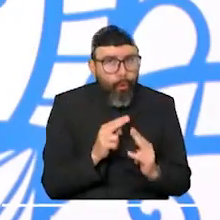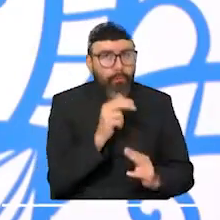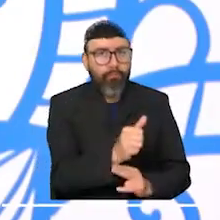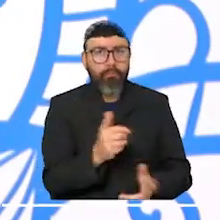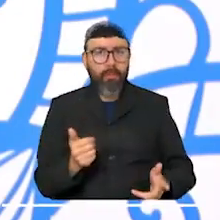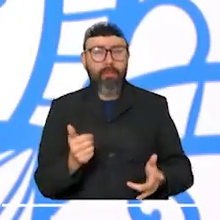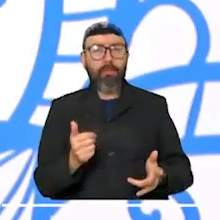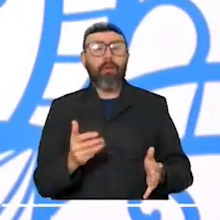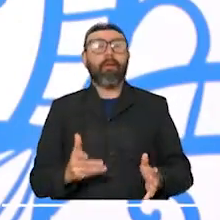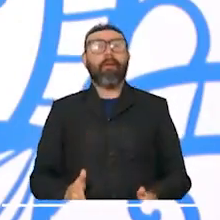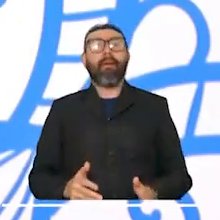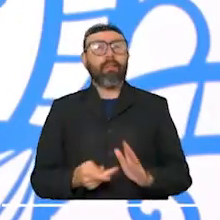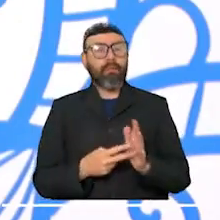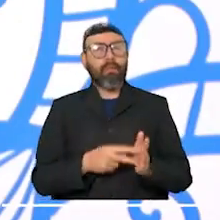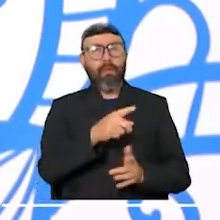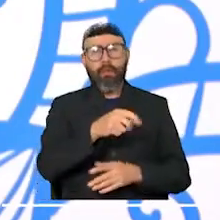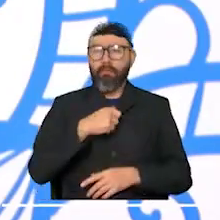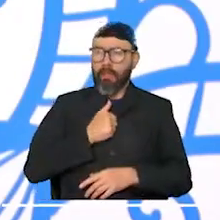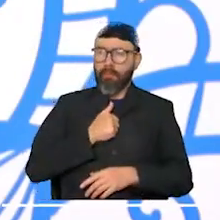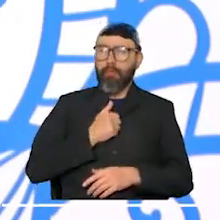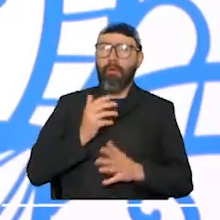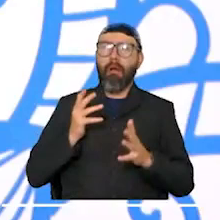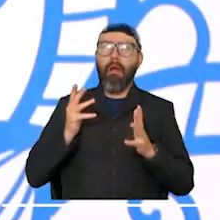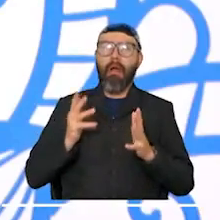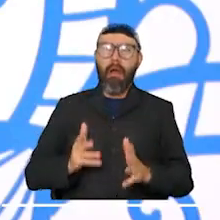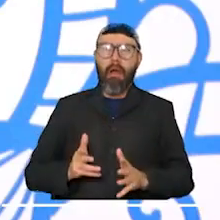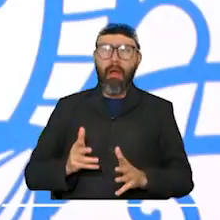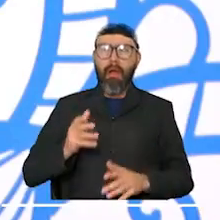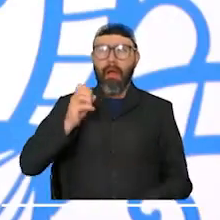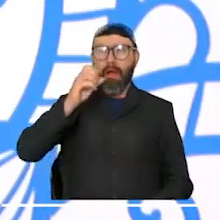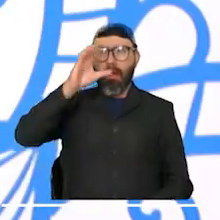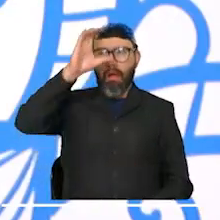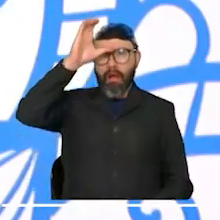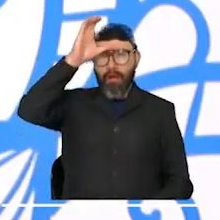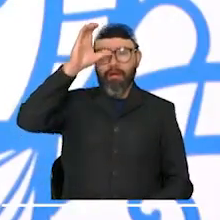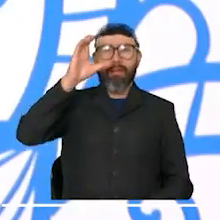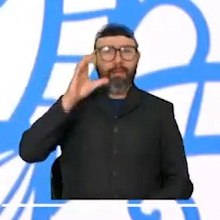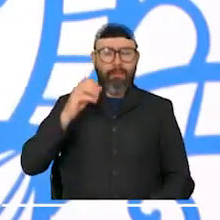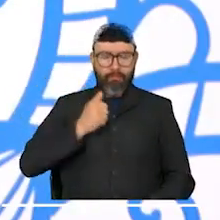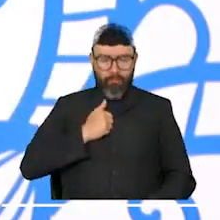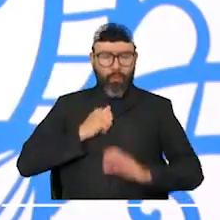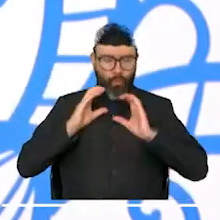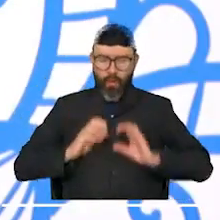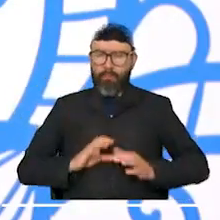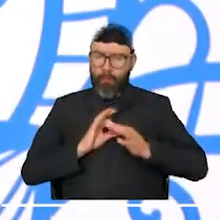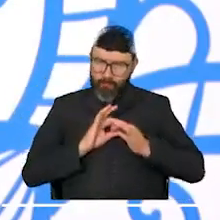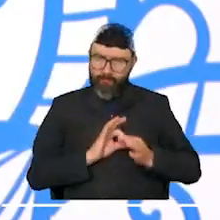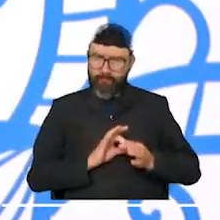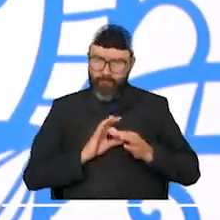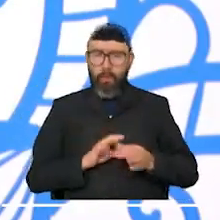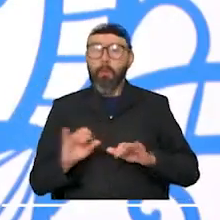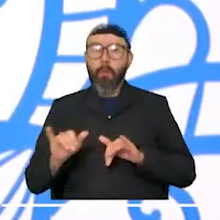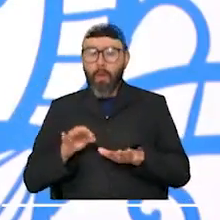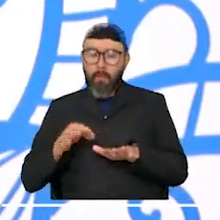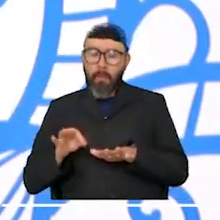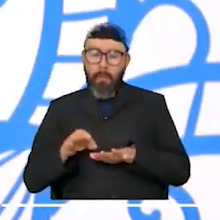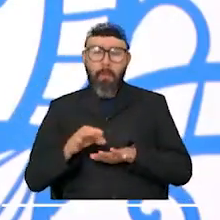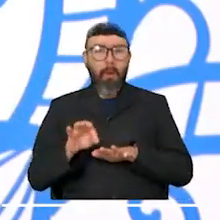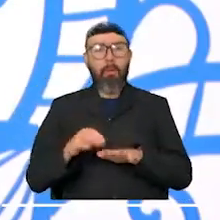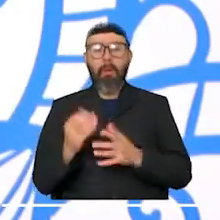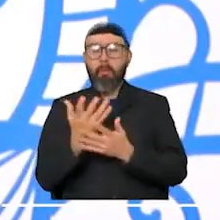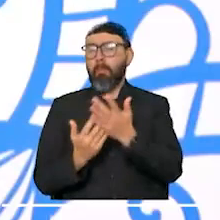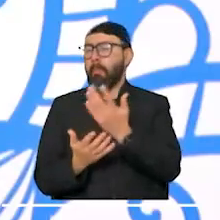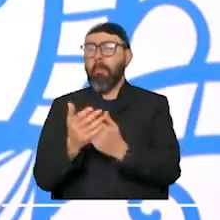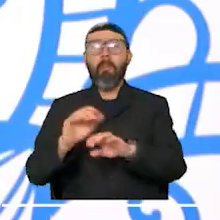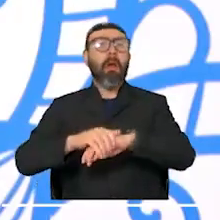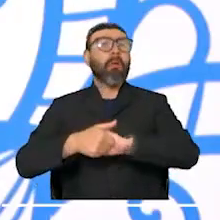un conocimiento para ir allá y llevarlo y hacerlo pleno como una parte de mi cuerpo como me tocó las uñas como me tocó la mano como me